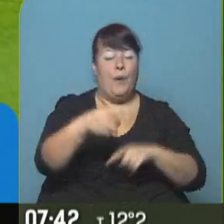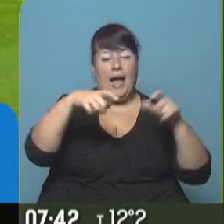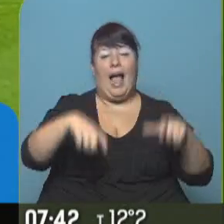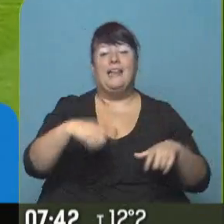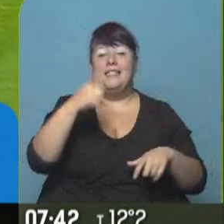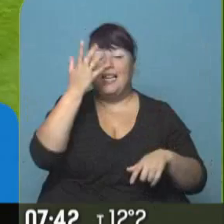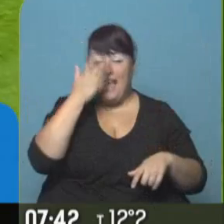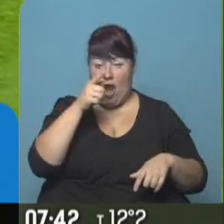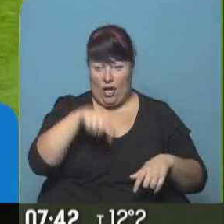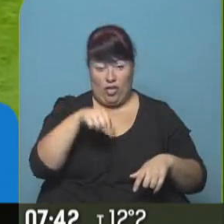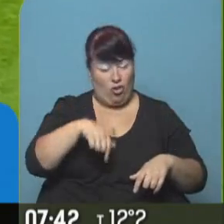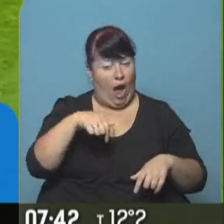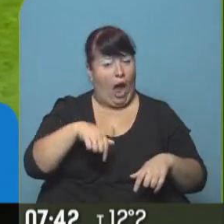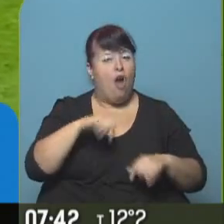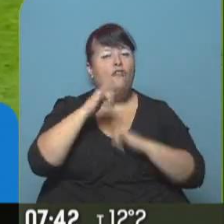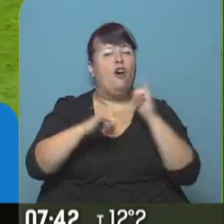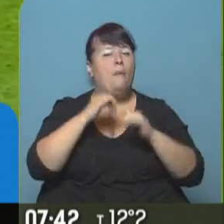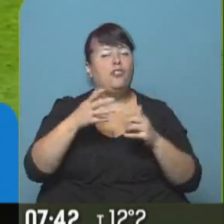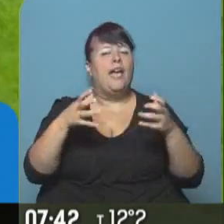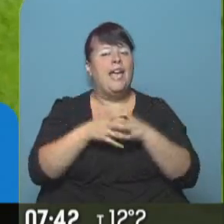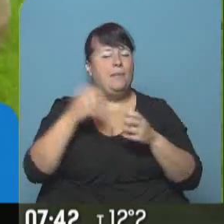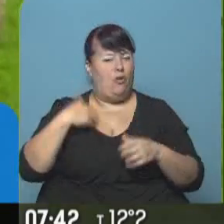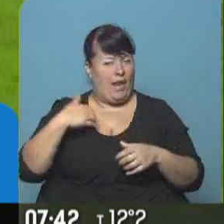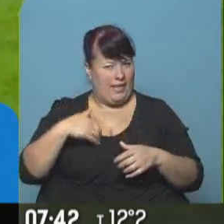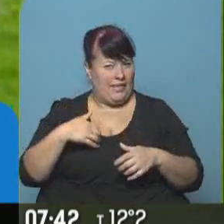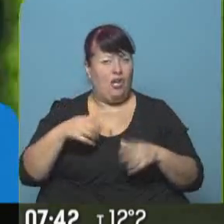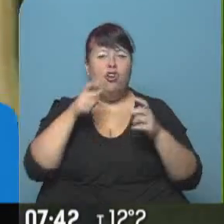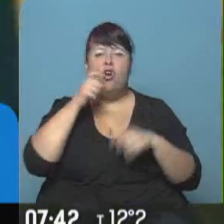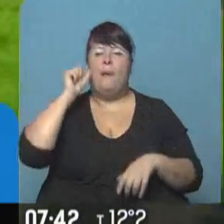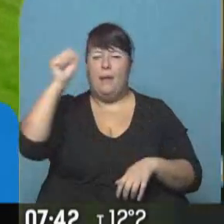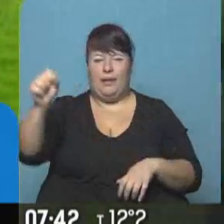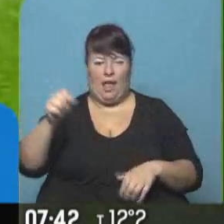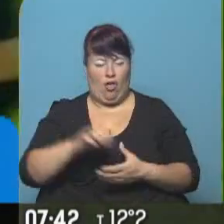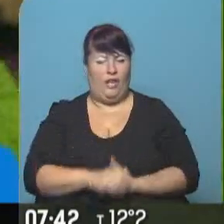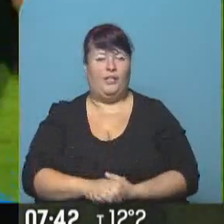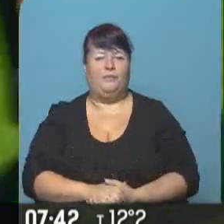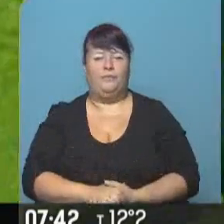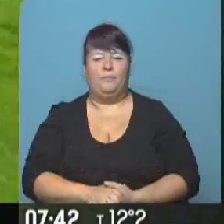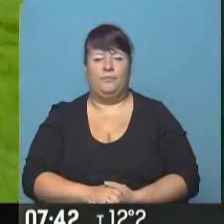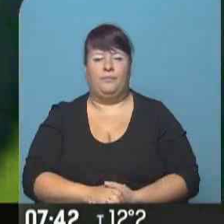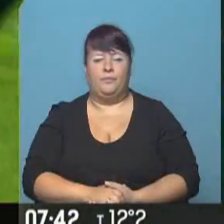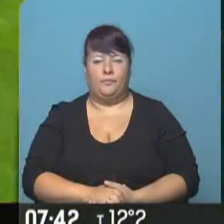nuevo gasómetro, la actualidad al día de los equipos argentinos en la Copa Libertadores de América.